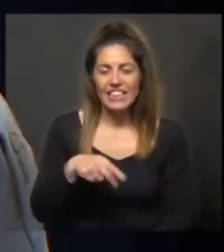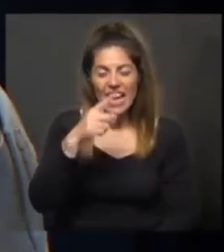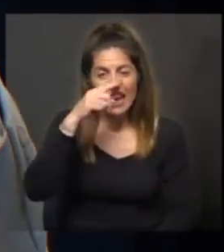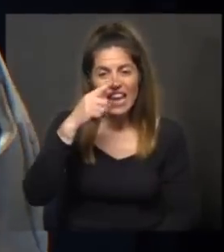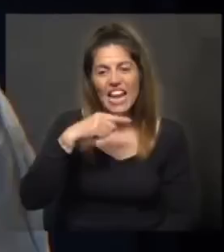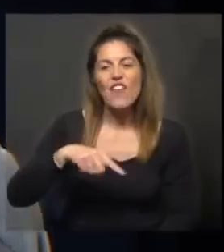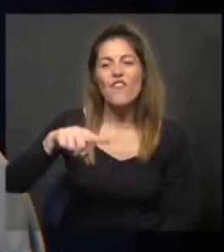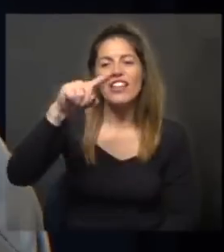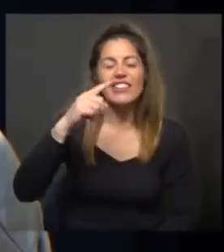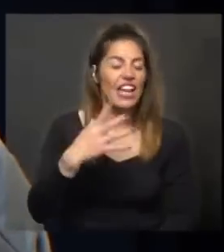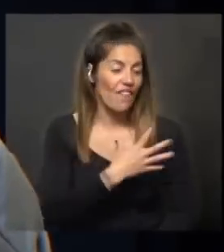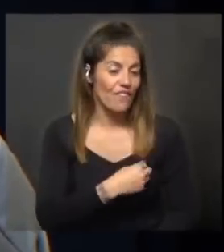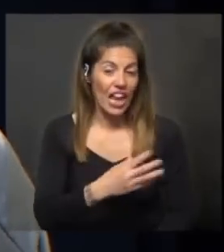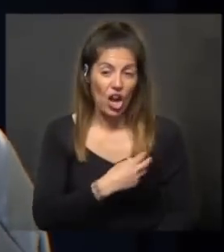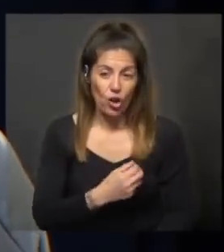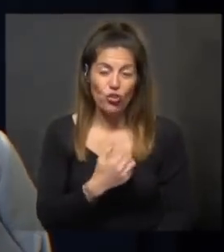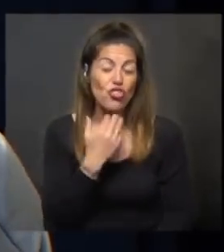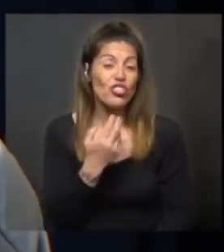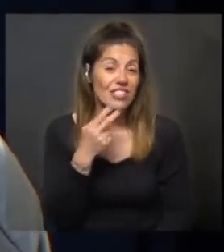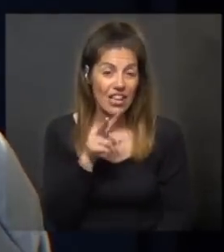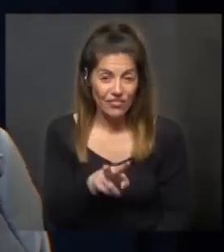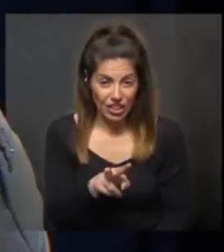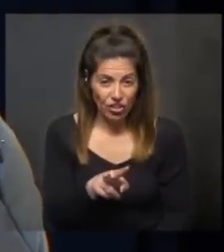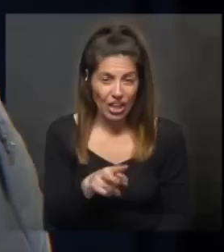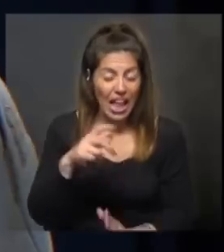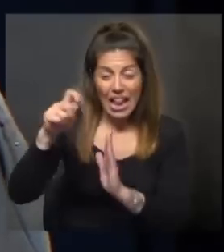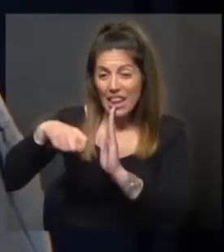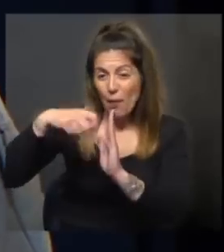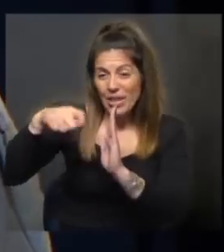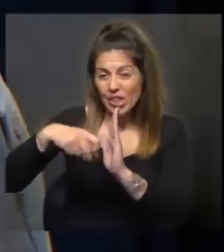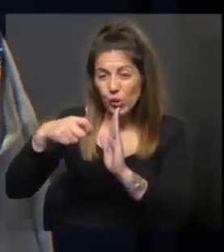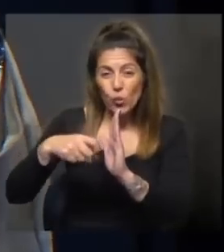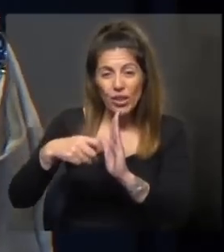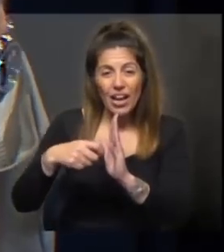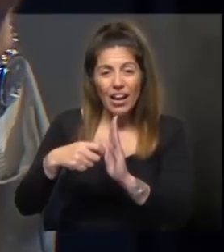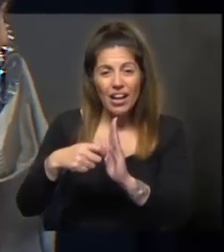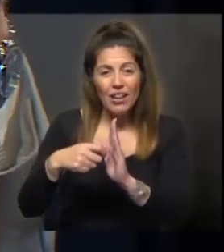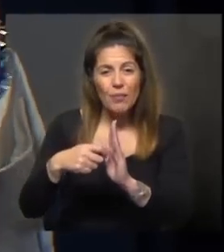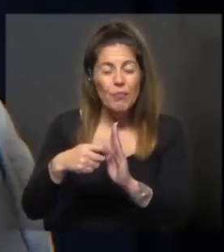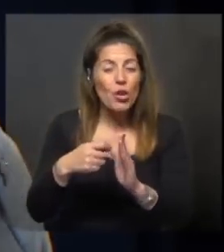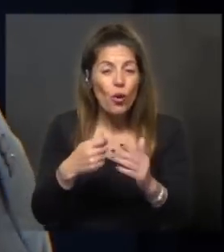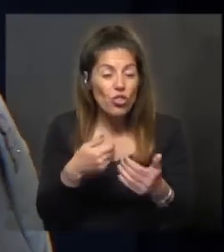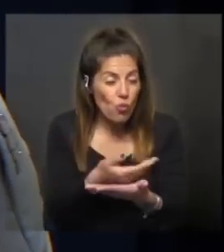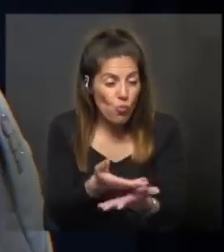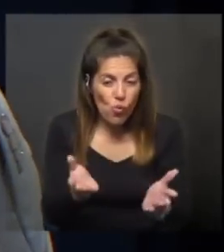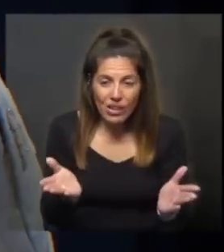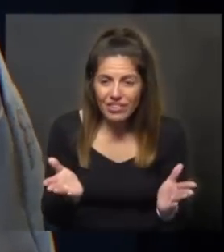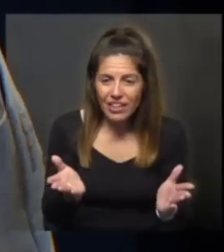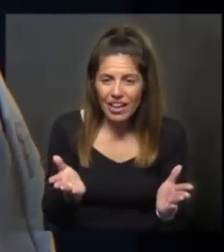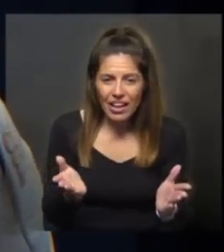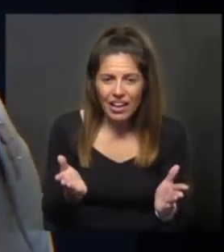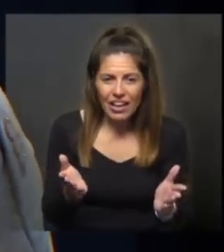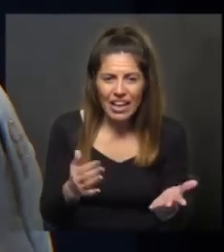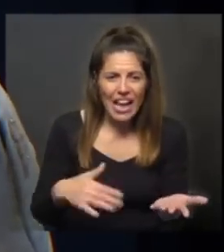No sé si la vieron no no no no no no la película en Sí pero cuando muestra la